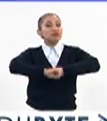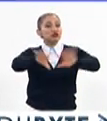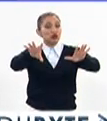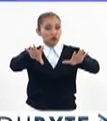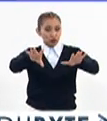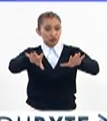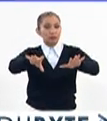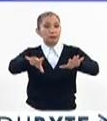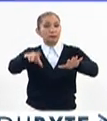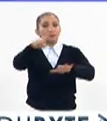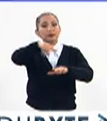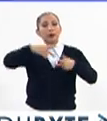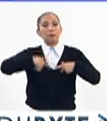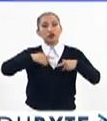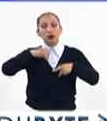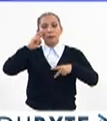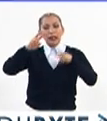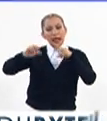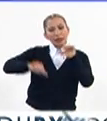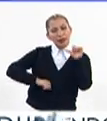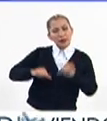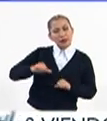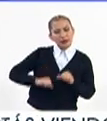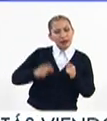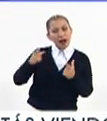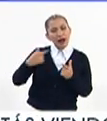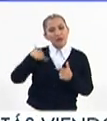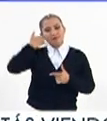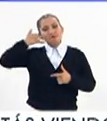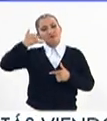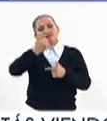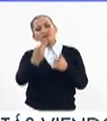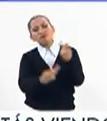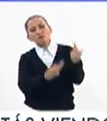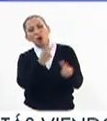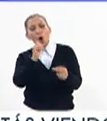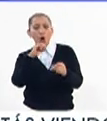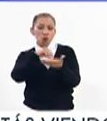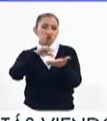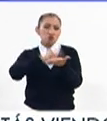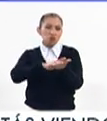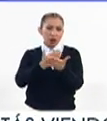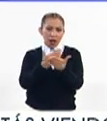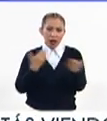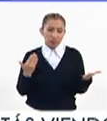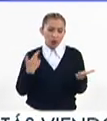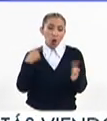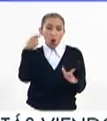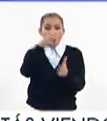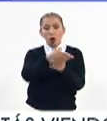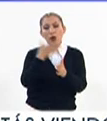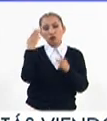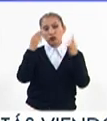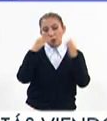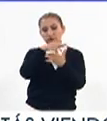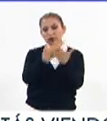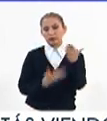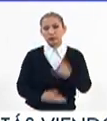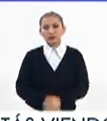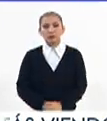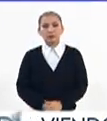sociales. La gente va viendo esta actividad, a veces llaman por teléfono o agendan su cita o vienen directamente al museo para